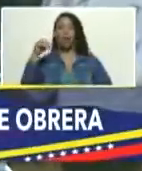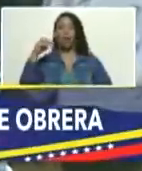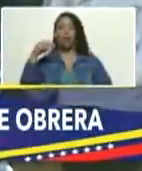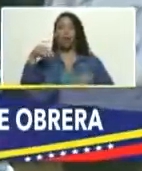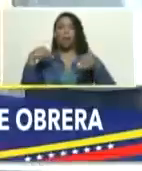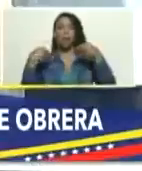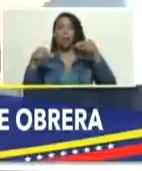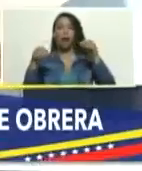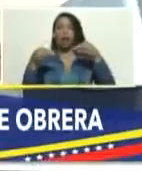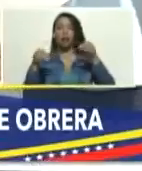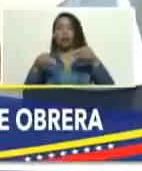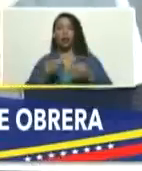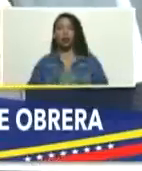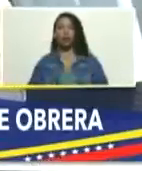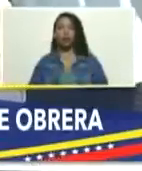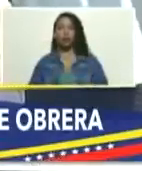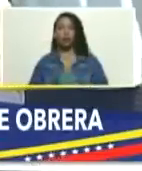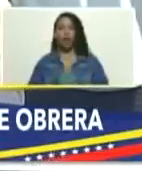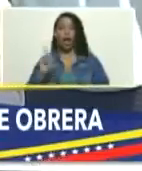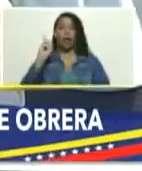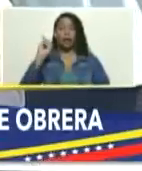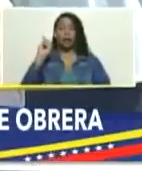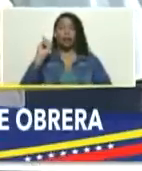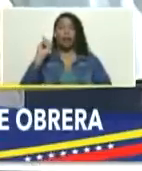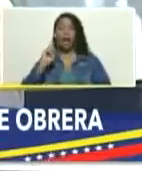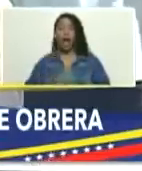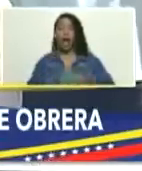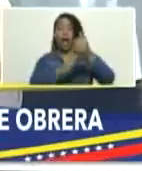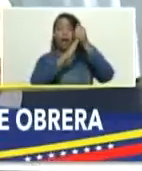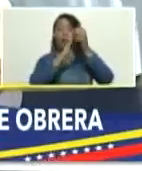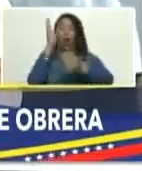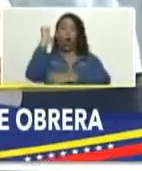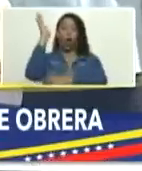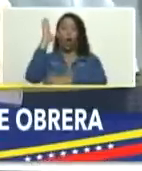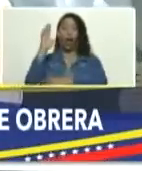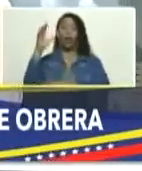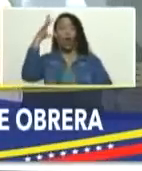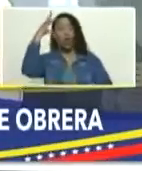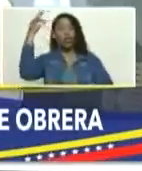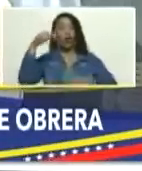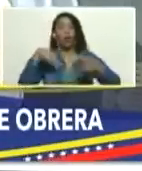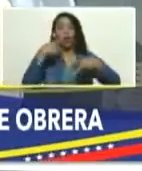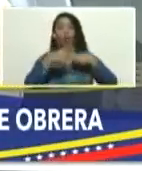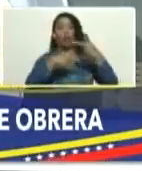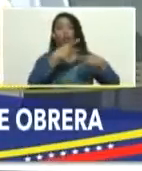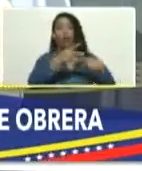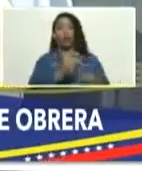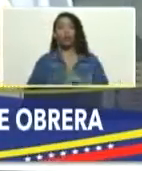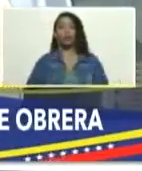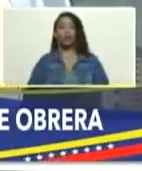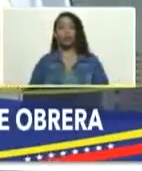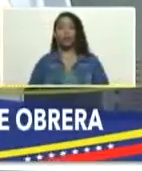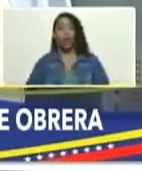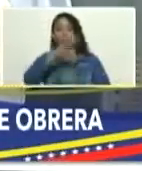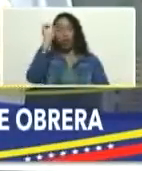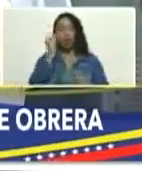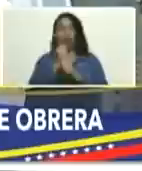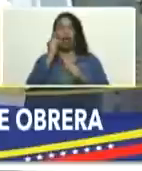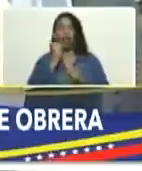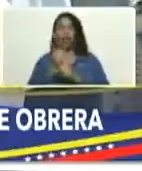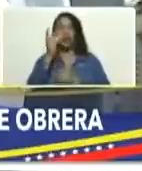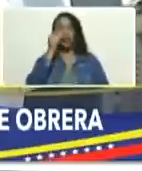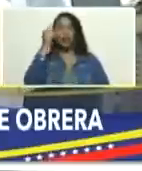y anfitrión de esta jornada de los consejos productivos de trabajadores